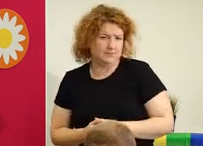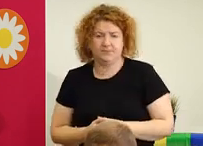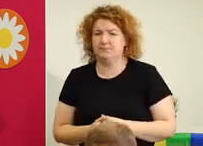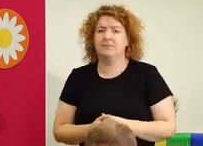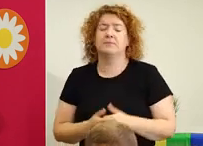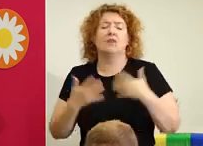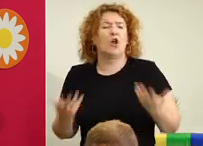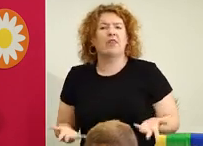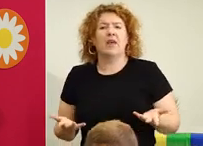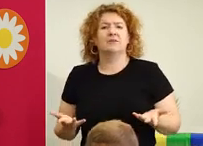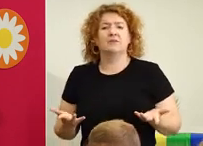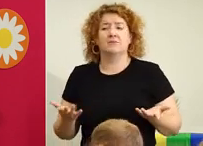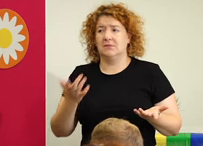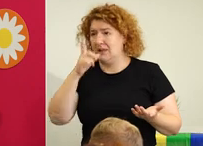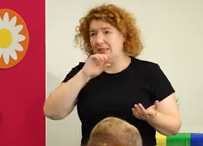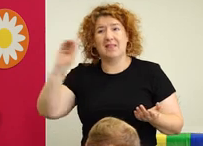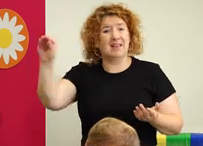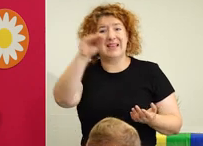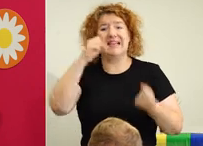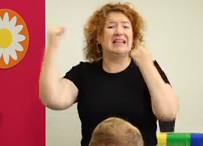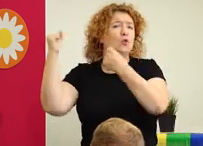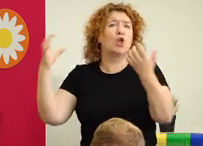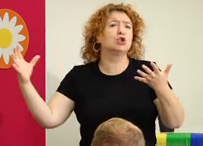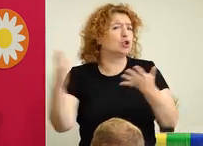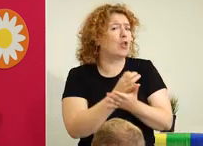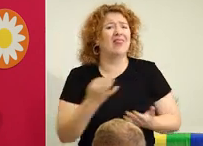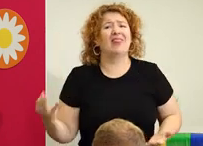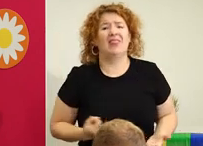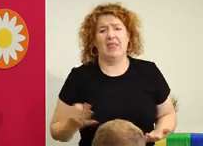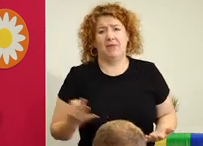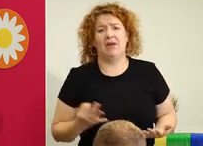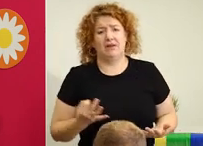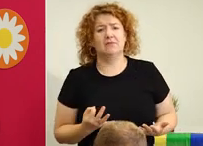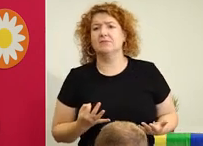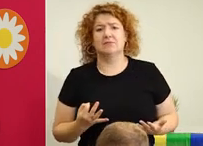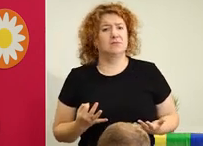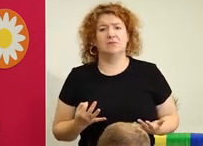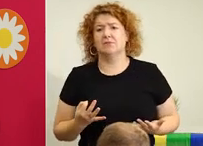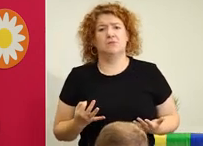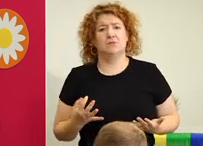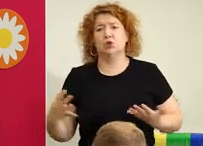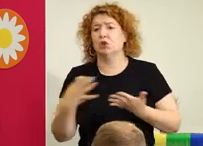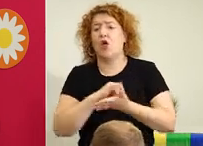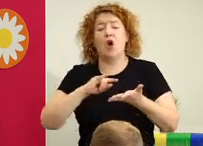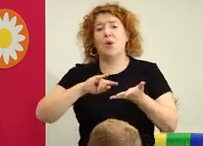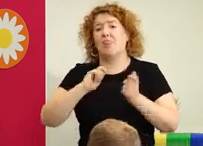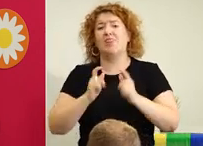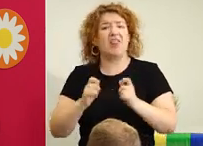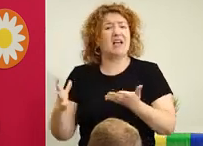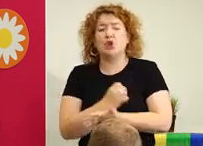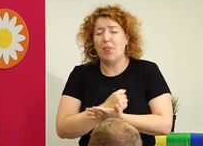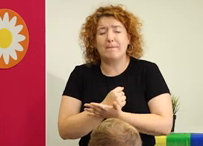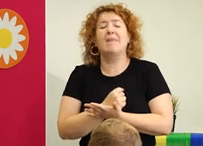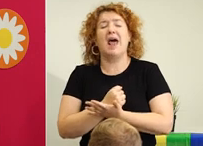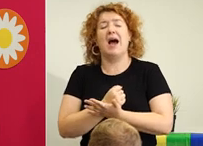de recordar que todas las instituciones de nuestro país tienen la obligación de poner todos los medios disponibles